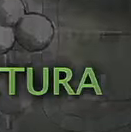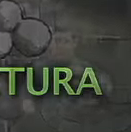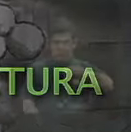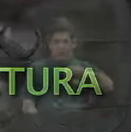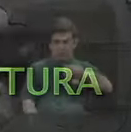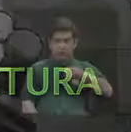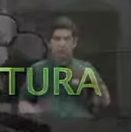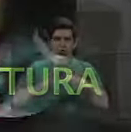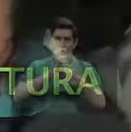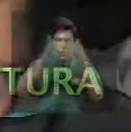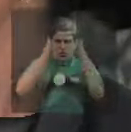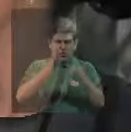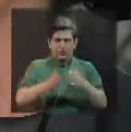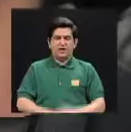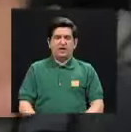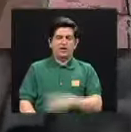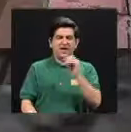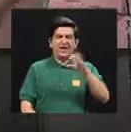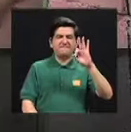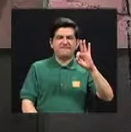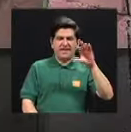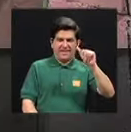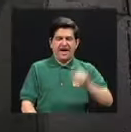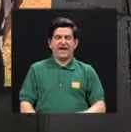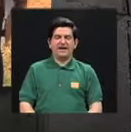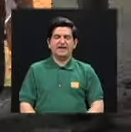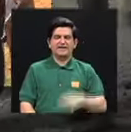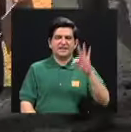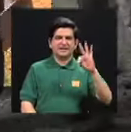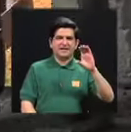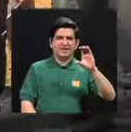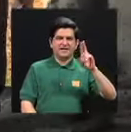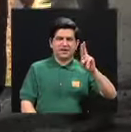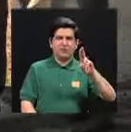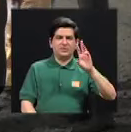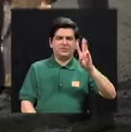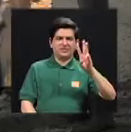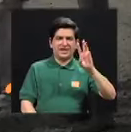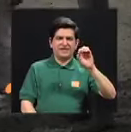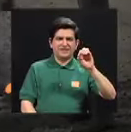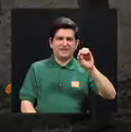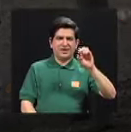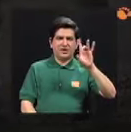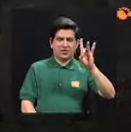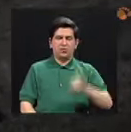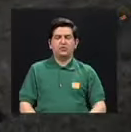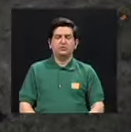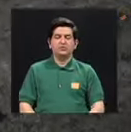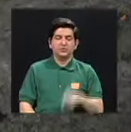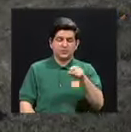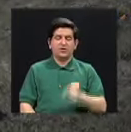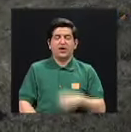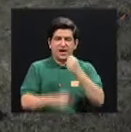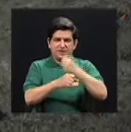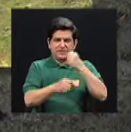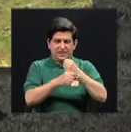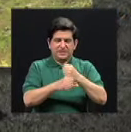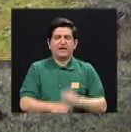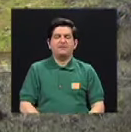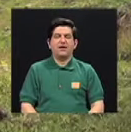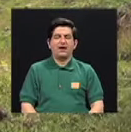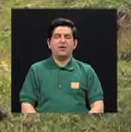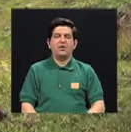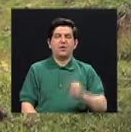Yo soy la coordinadora, junto con Freddy Arias, del TCU 608, Programa Interdisciplinario de Desarrollo Comunitario, en